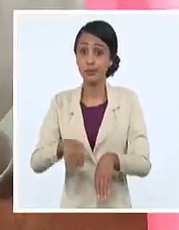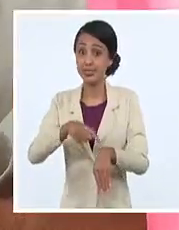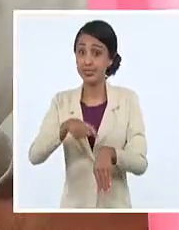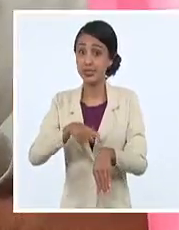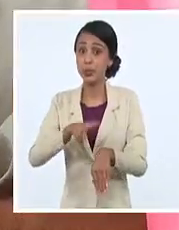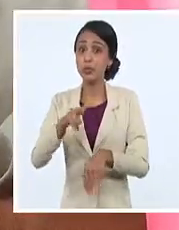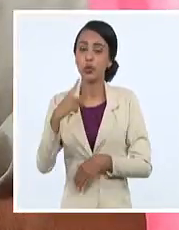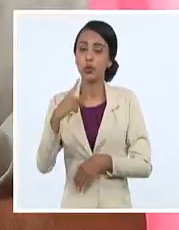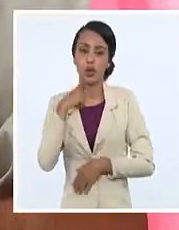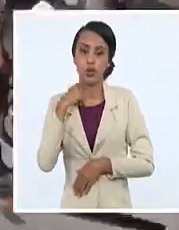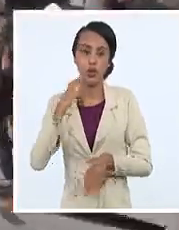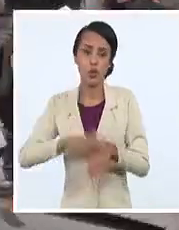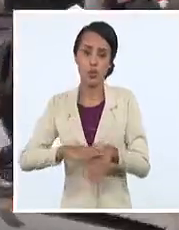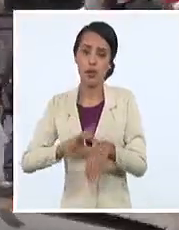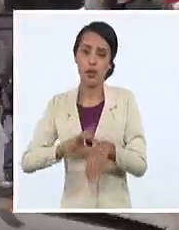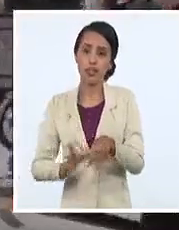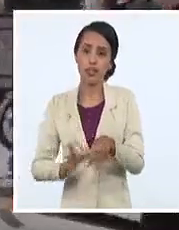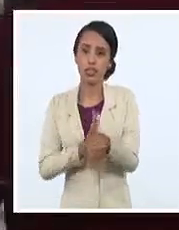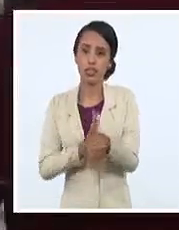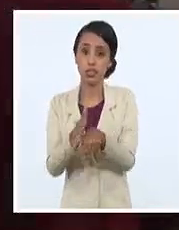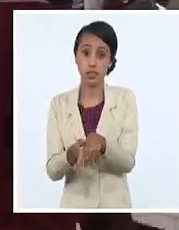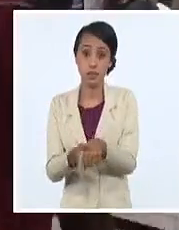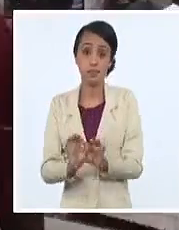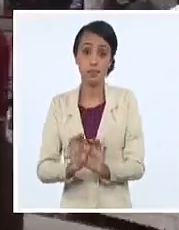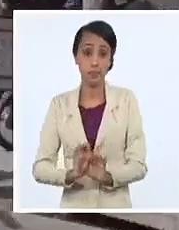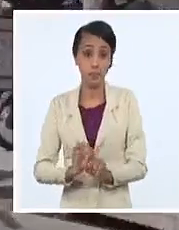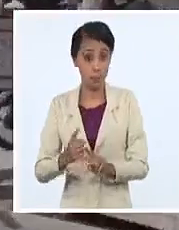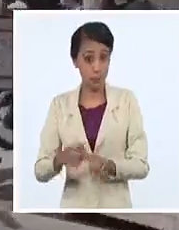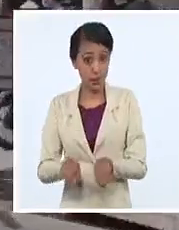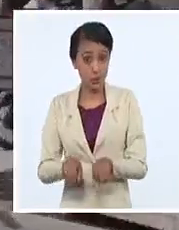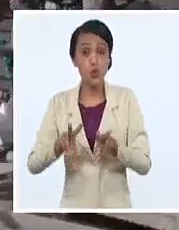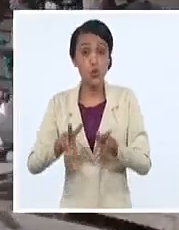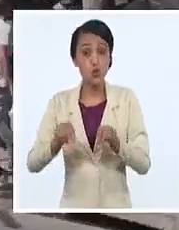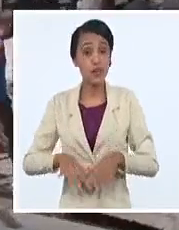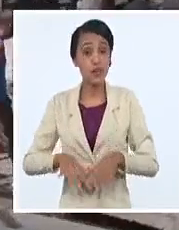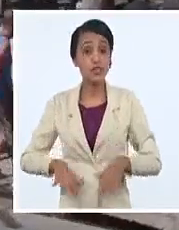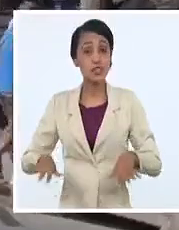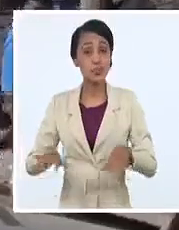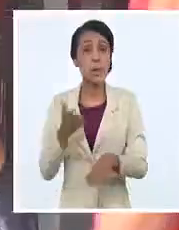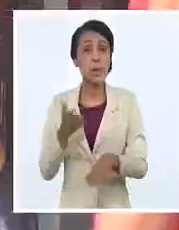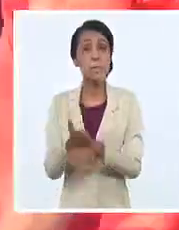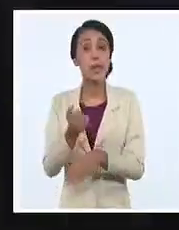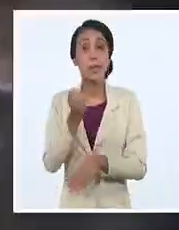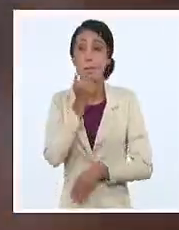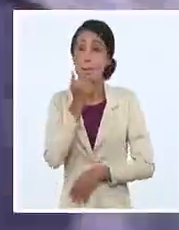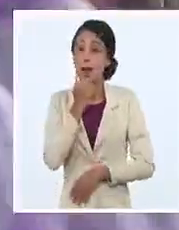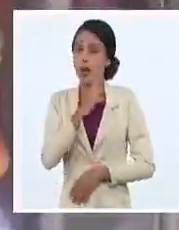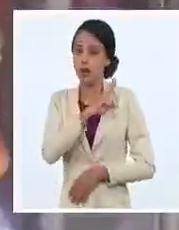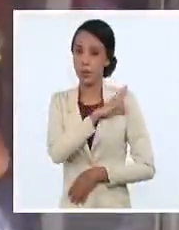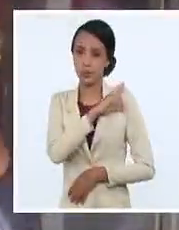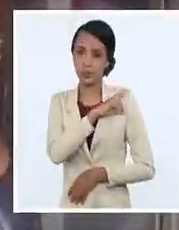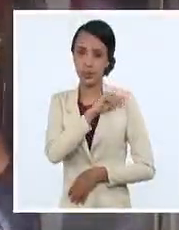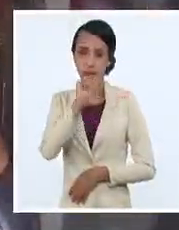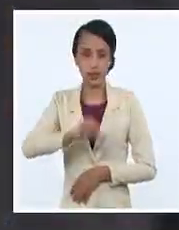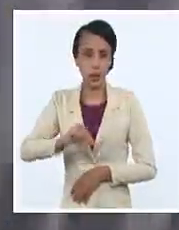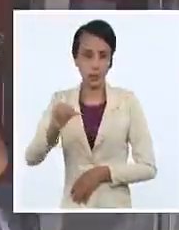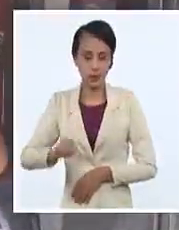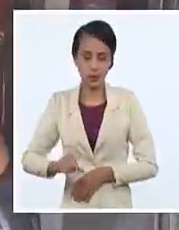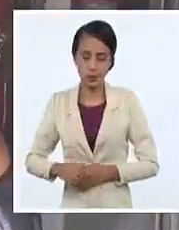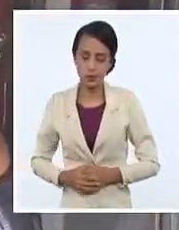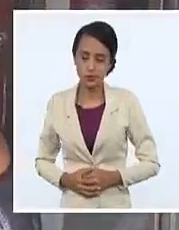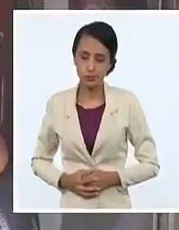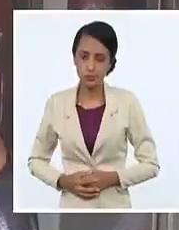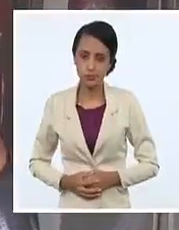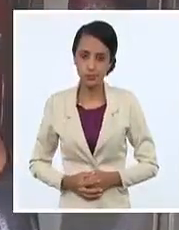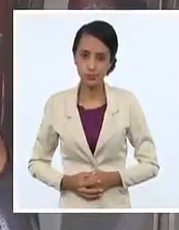2 años debido a la contingencia de la pandemia. No obstante, el nuevo contexto exige una mayor responsabilidad individual para